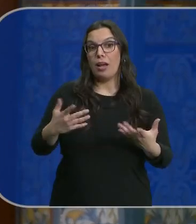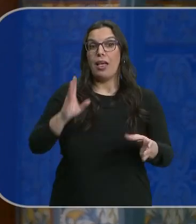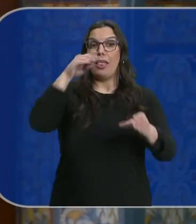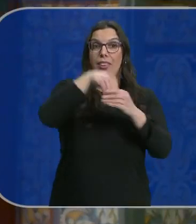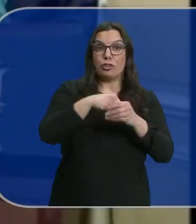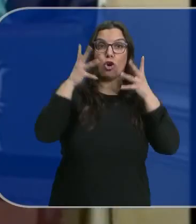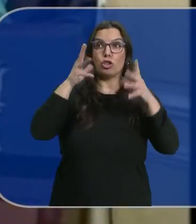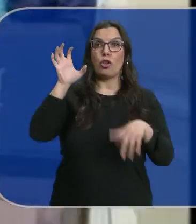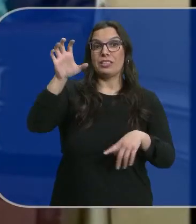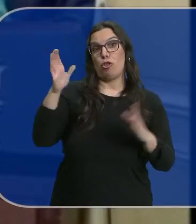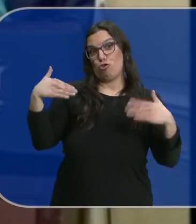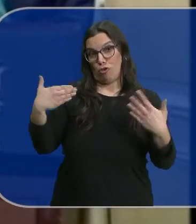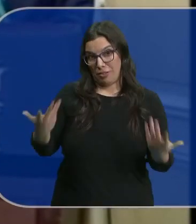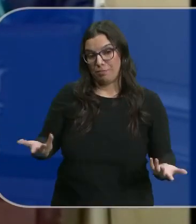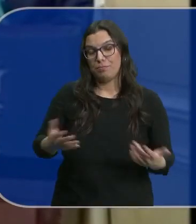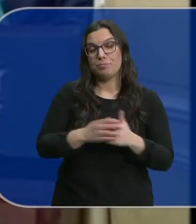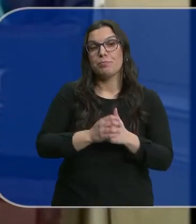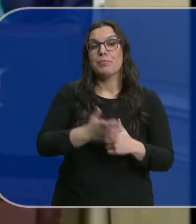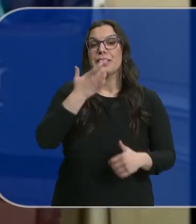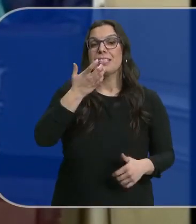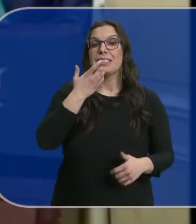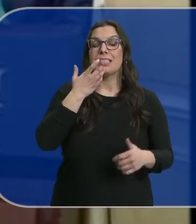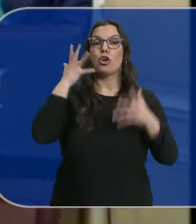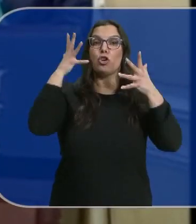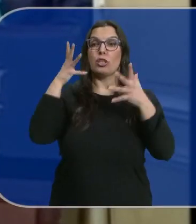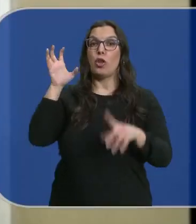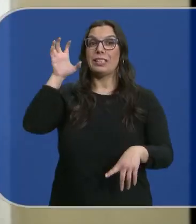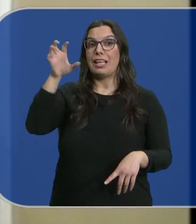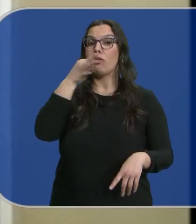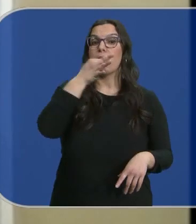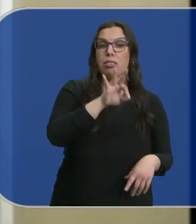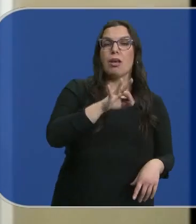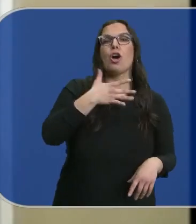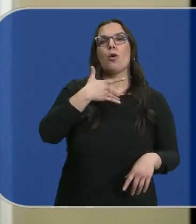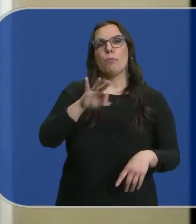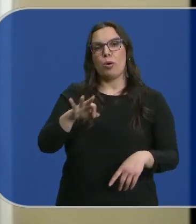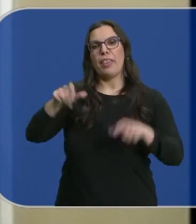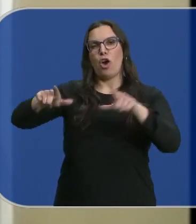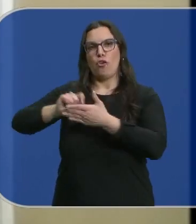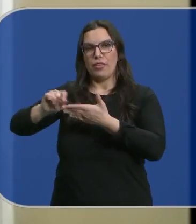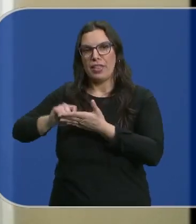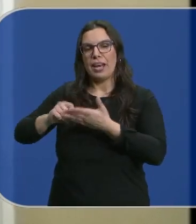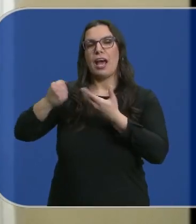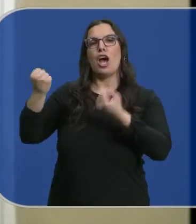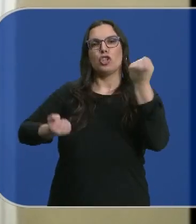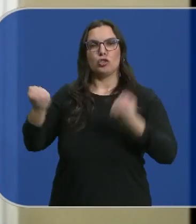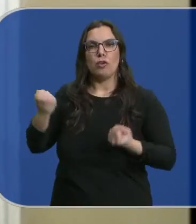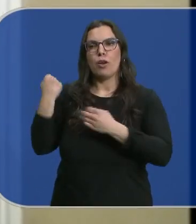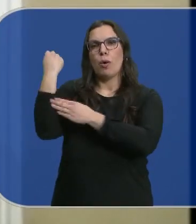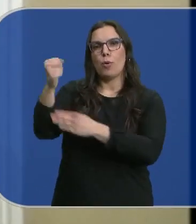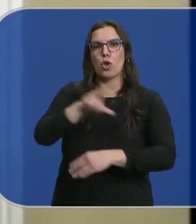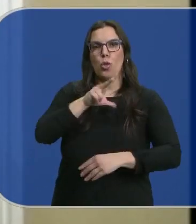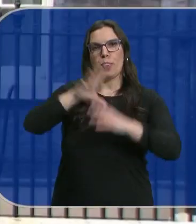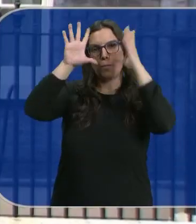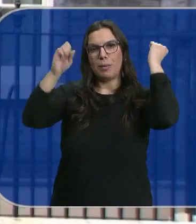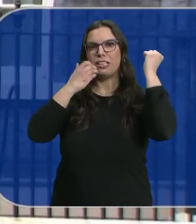en el Consejo de Estado. Si renuncian a formar parte del Consejo de Estado, sí pueden contar con oficina, chofer y apoyo diplomático